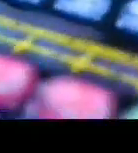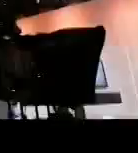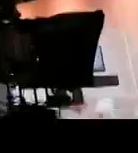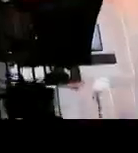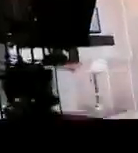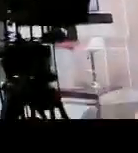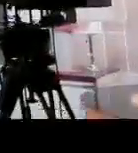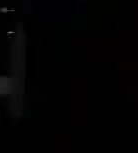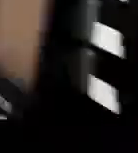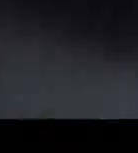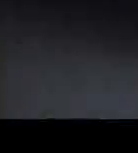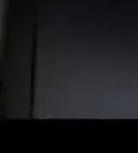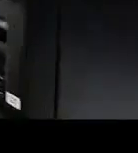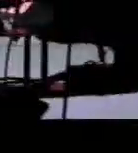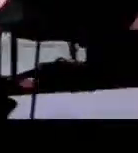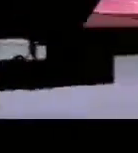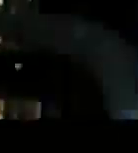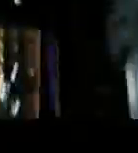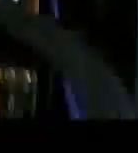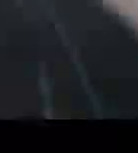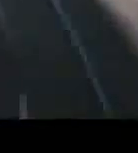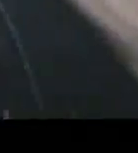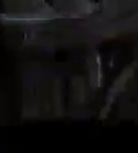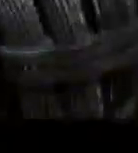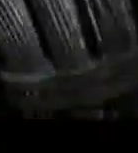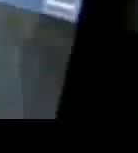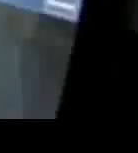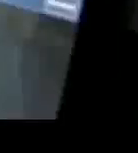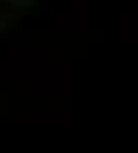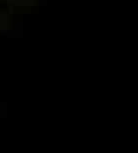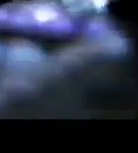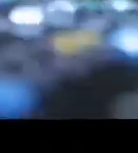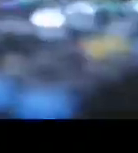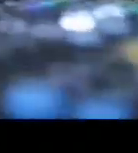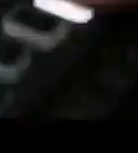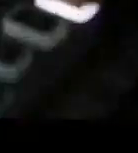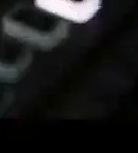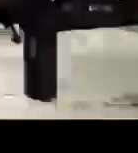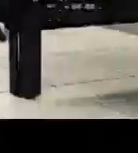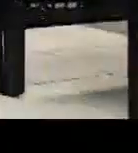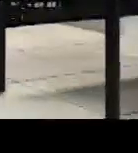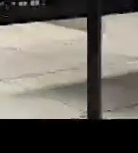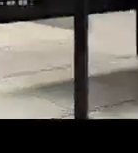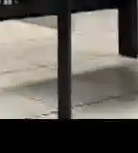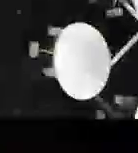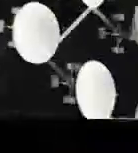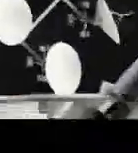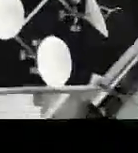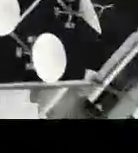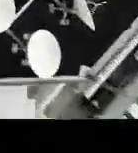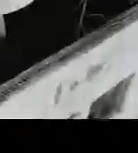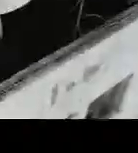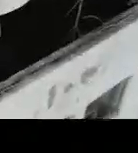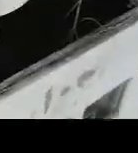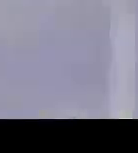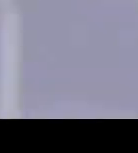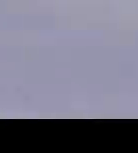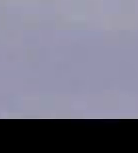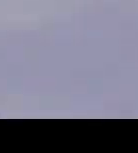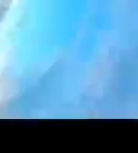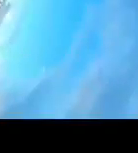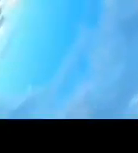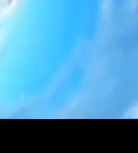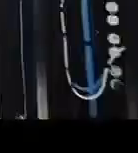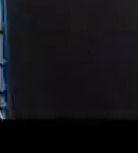No esperamos a que cambiar sea inevitable. Damos ahora el salto al nuevo mundo de la televisión digital.